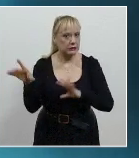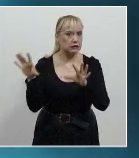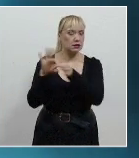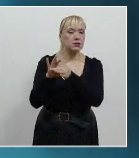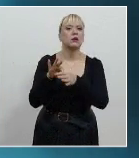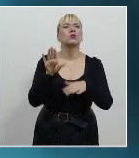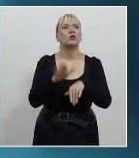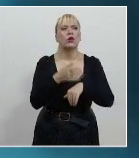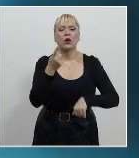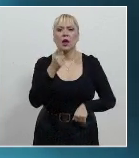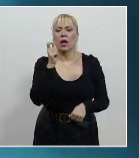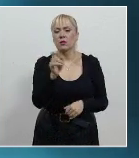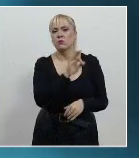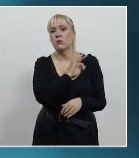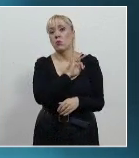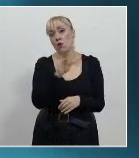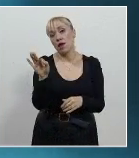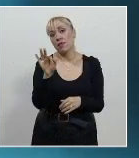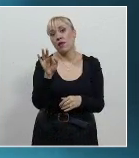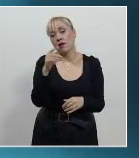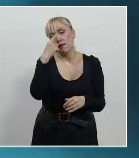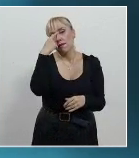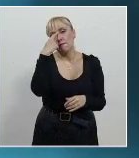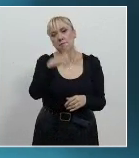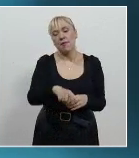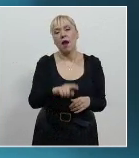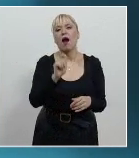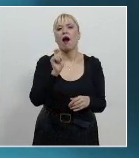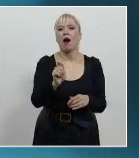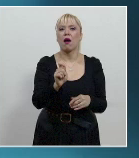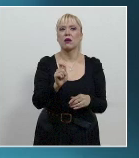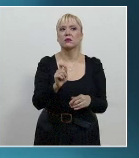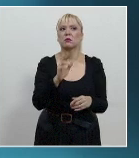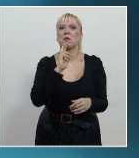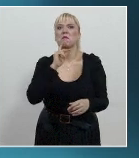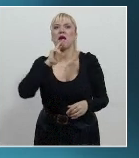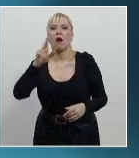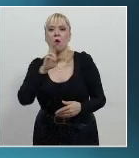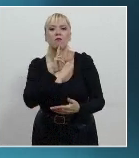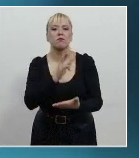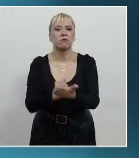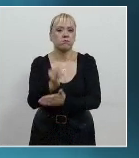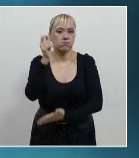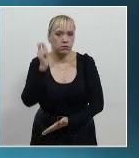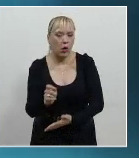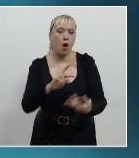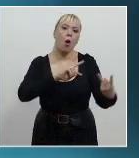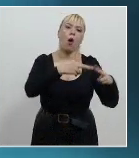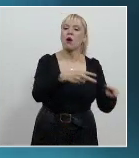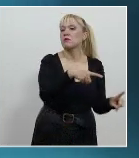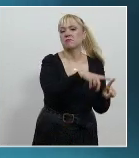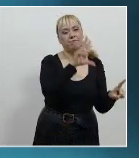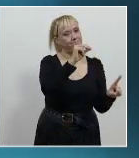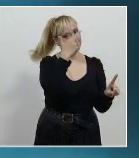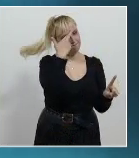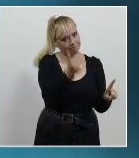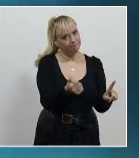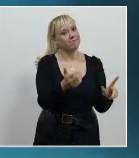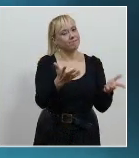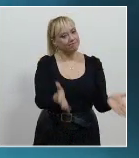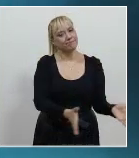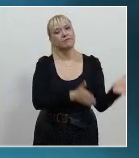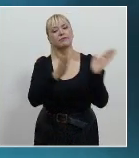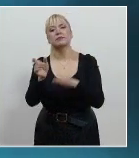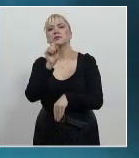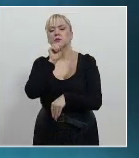puede incorporar agravios que busquen rebatir o fortalecer la resolución impugnada. La segunda establece que tienen legitimación